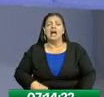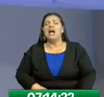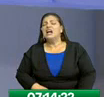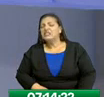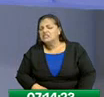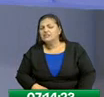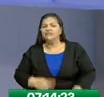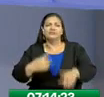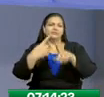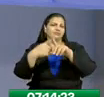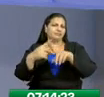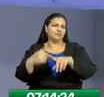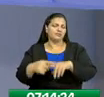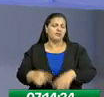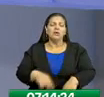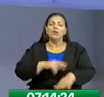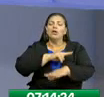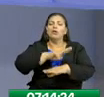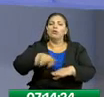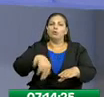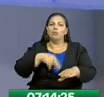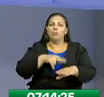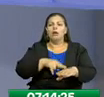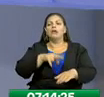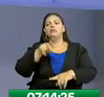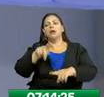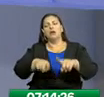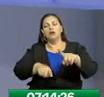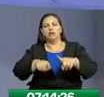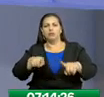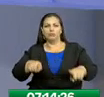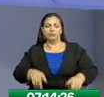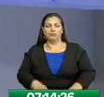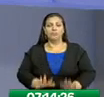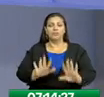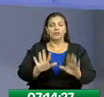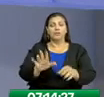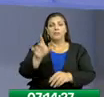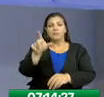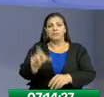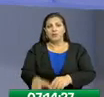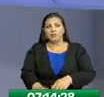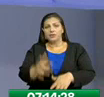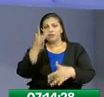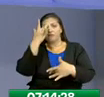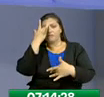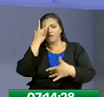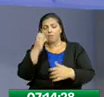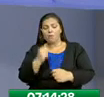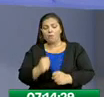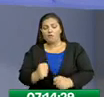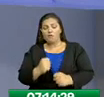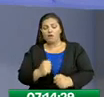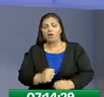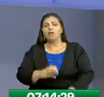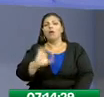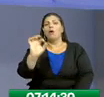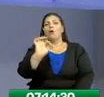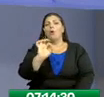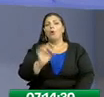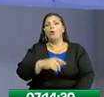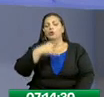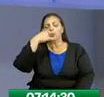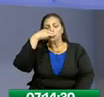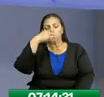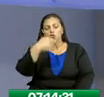ya tienen enfermedades preestablecidas, que son adultos mayores, que son muy pequeños, los niños, o